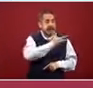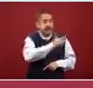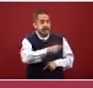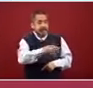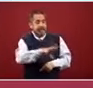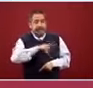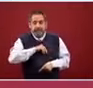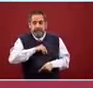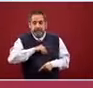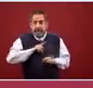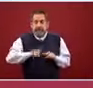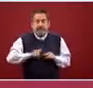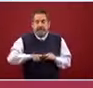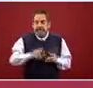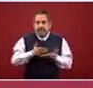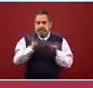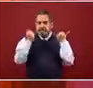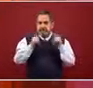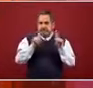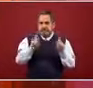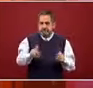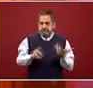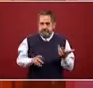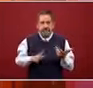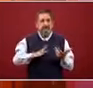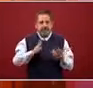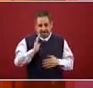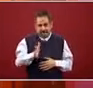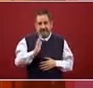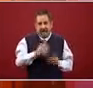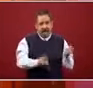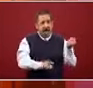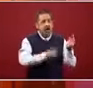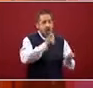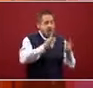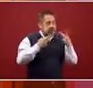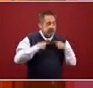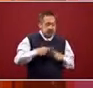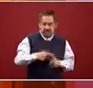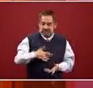ya empezamos a encontrar que hay personas